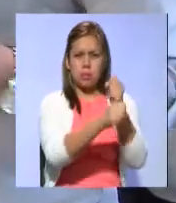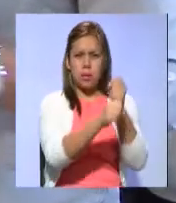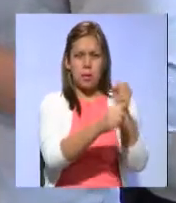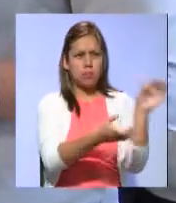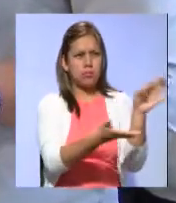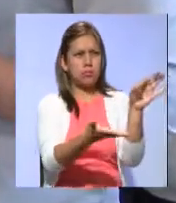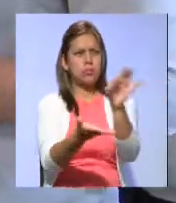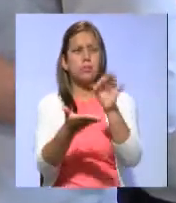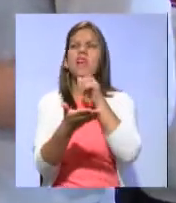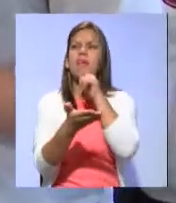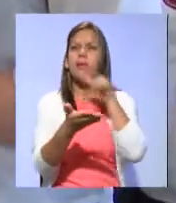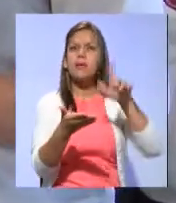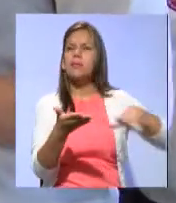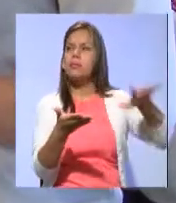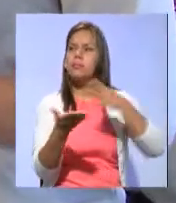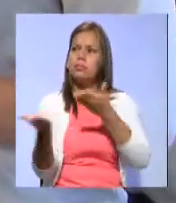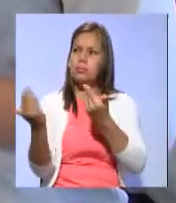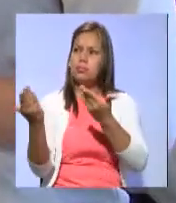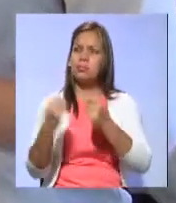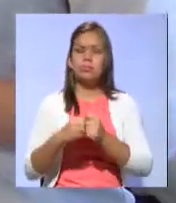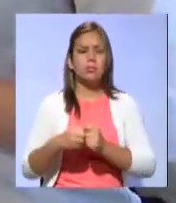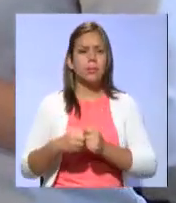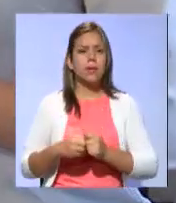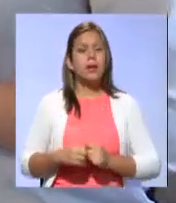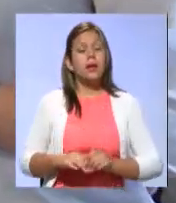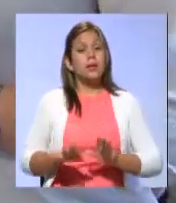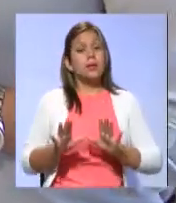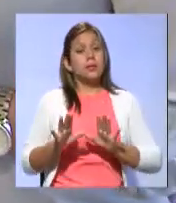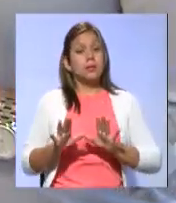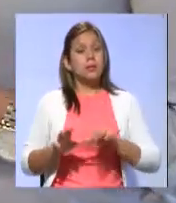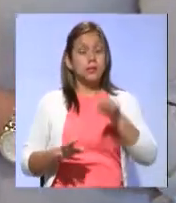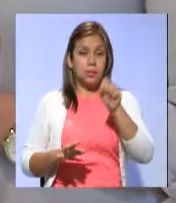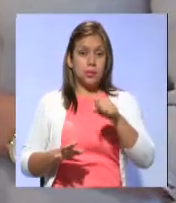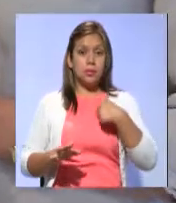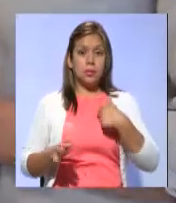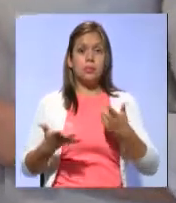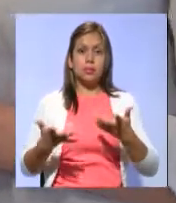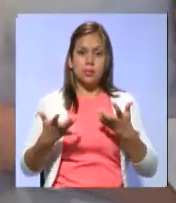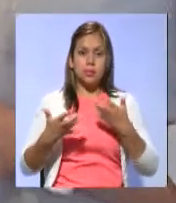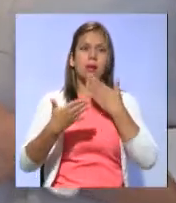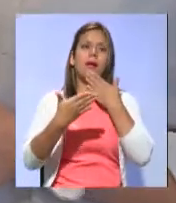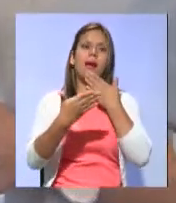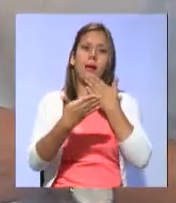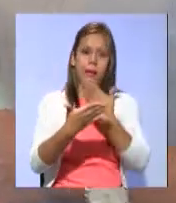que estaban representando aquí a estos sectores? Ahí quiero hacer llegar mi